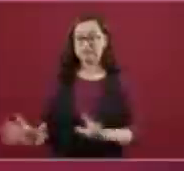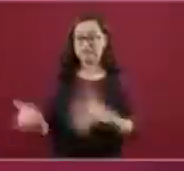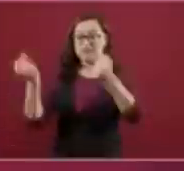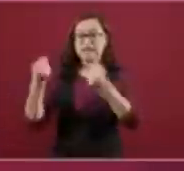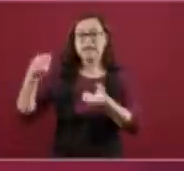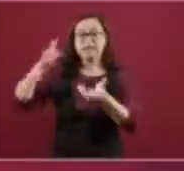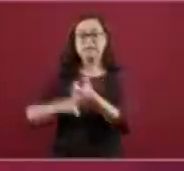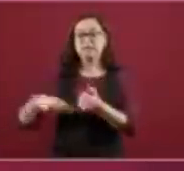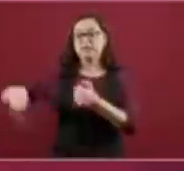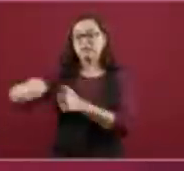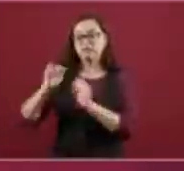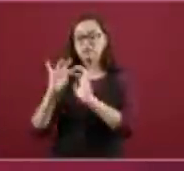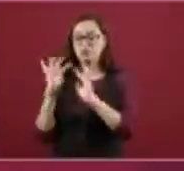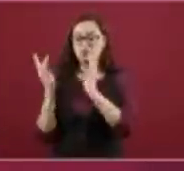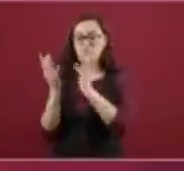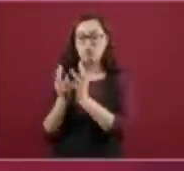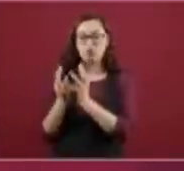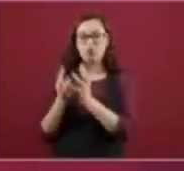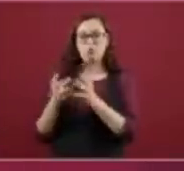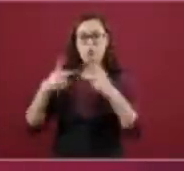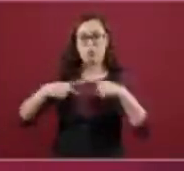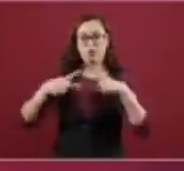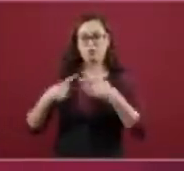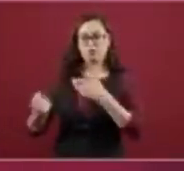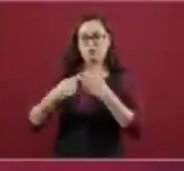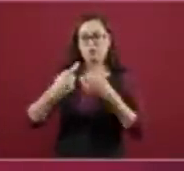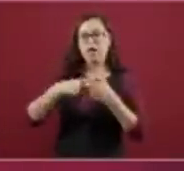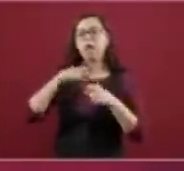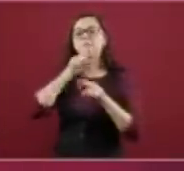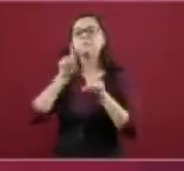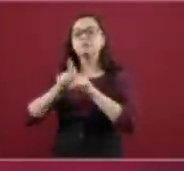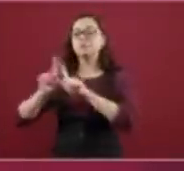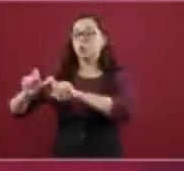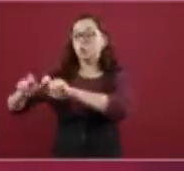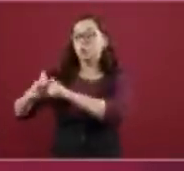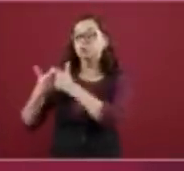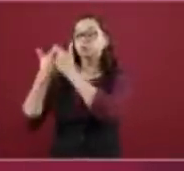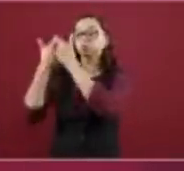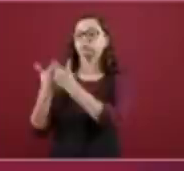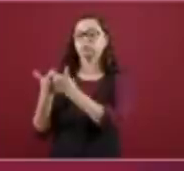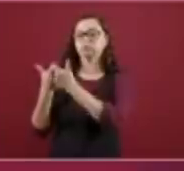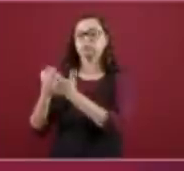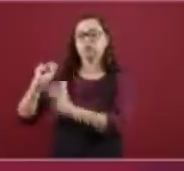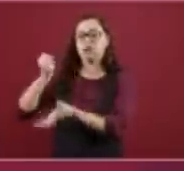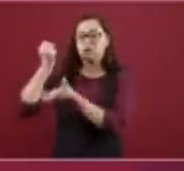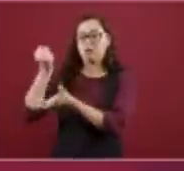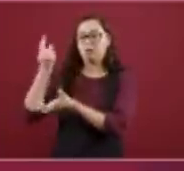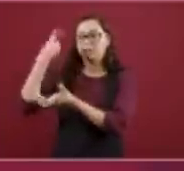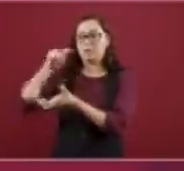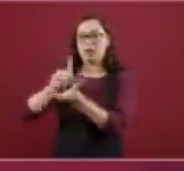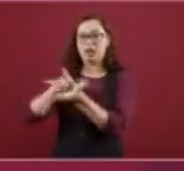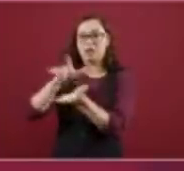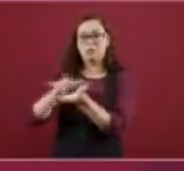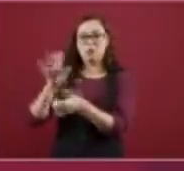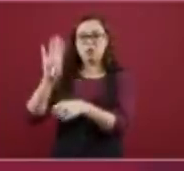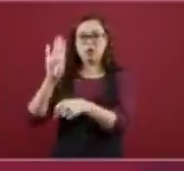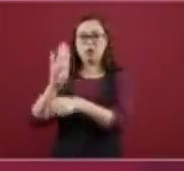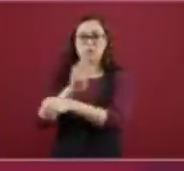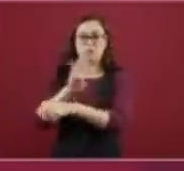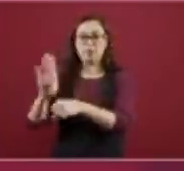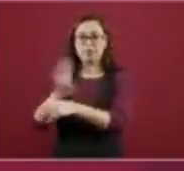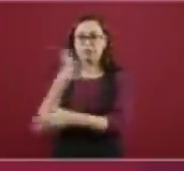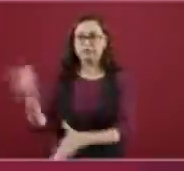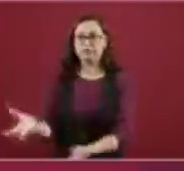Rector Ciudadano y el Fideicomiso Pro Bosque, con distintos empresarios que donan recursos para el rescate,